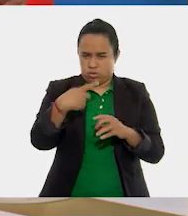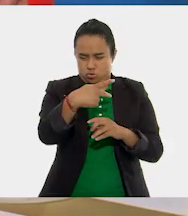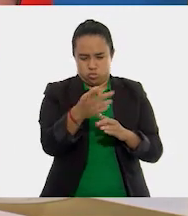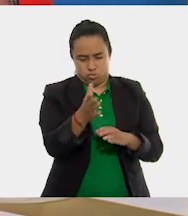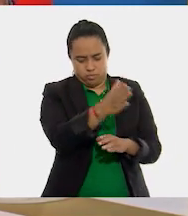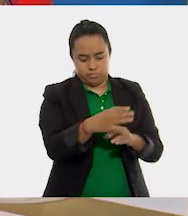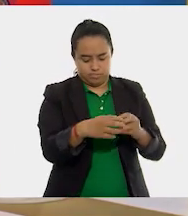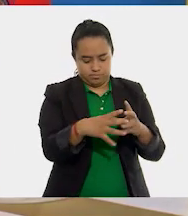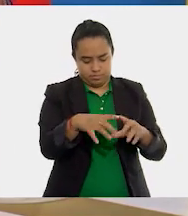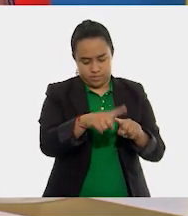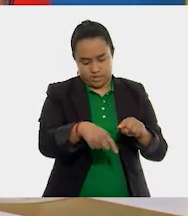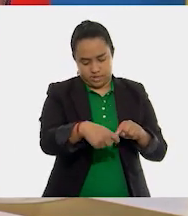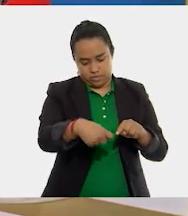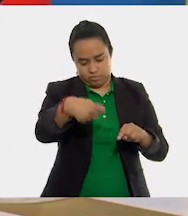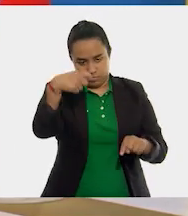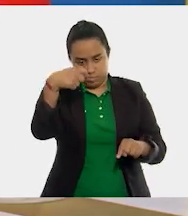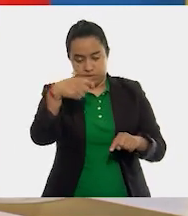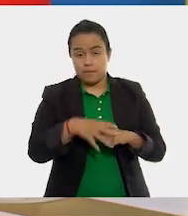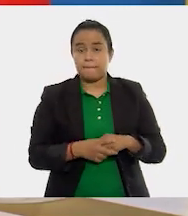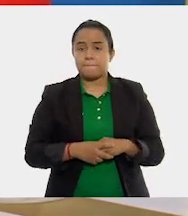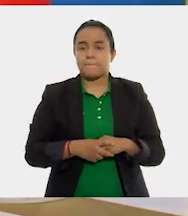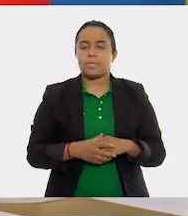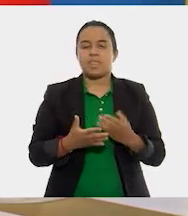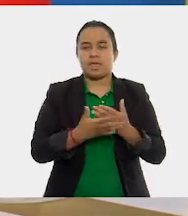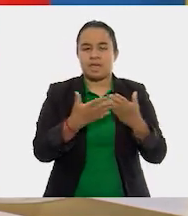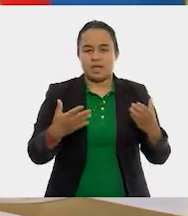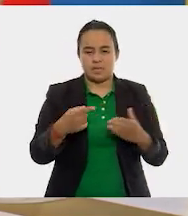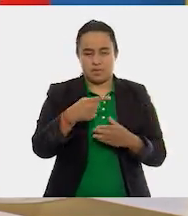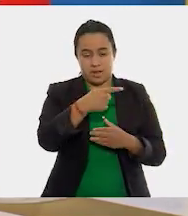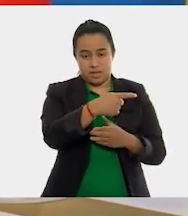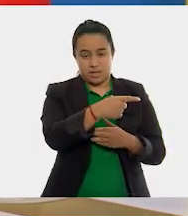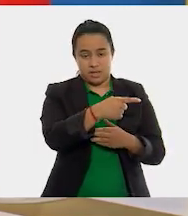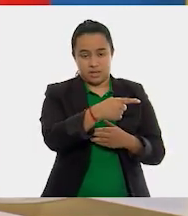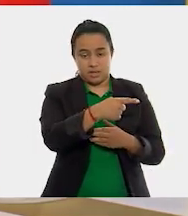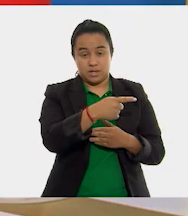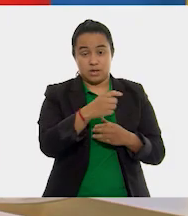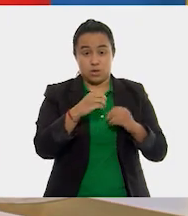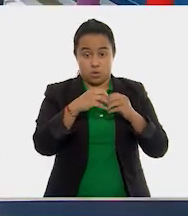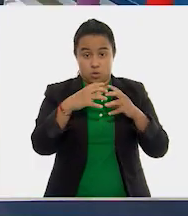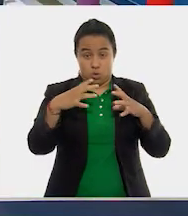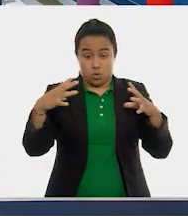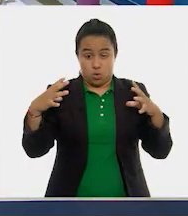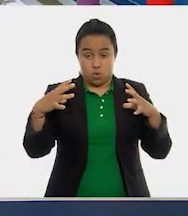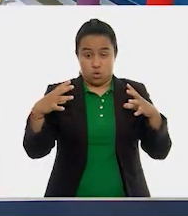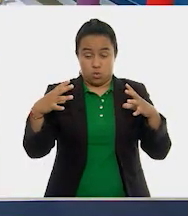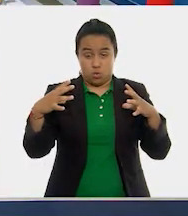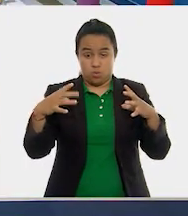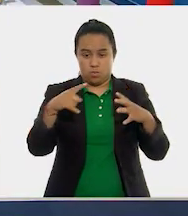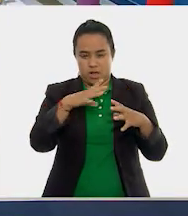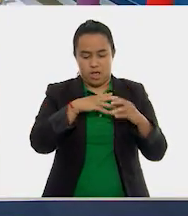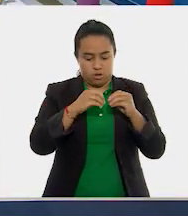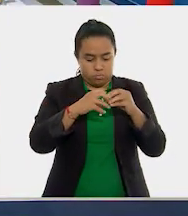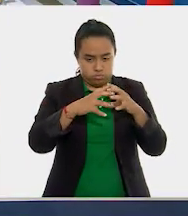lado. Claro, maestra. Y me vas a hacer favor de colocar el globo